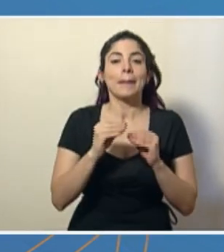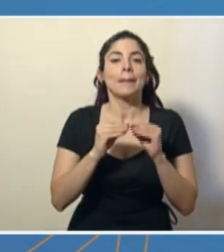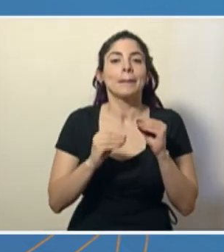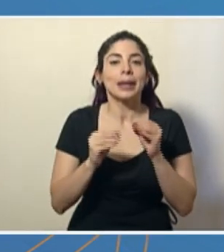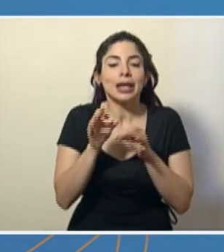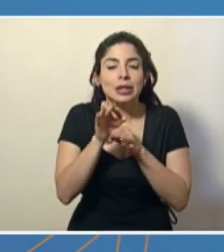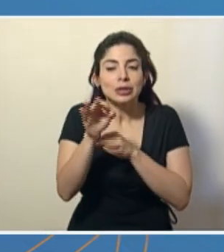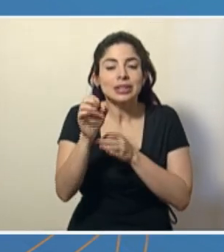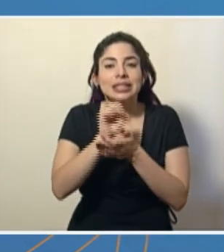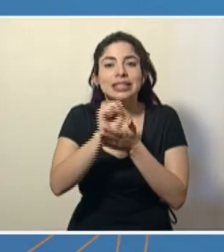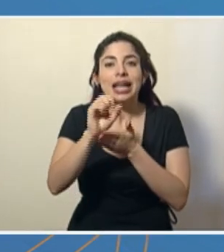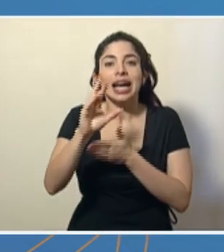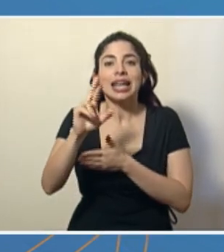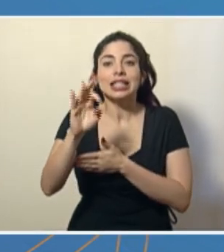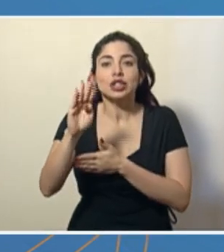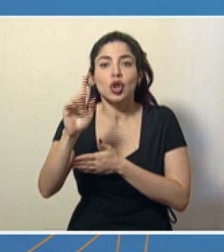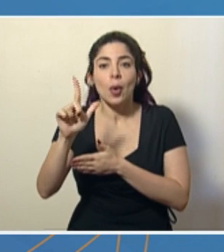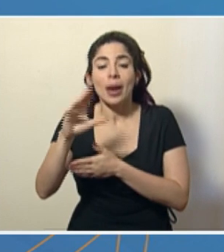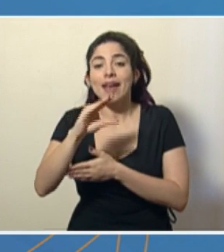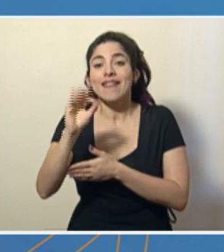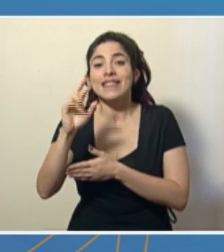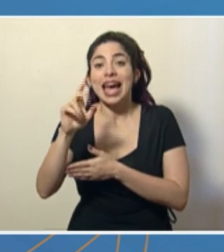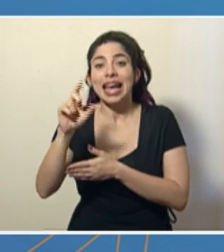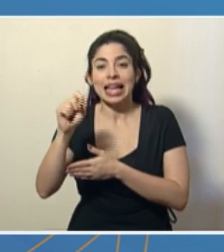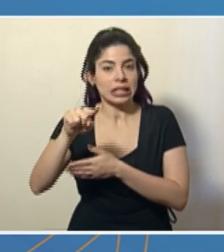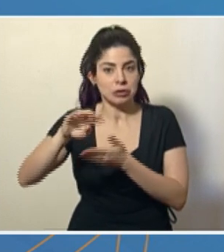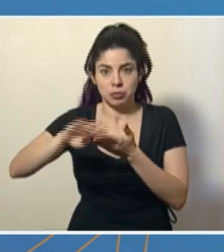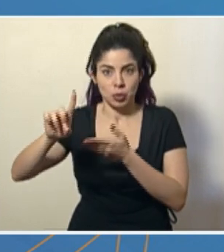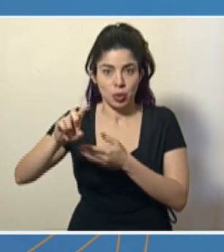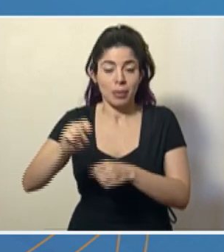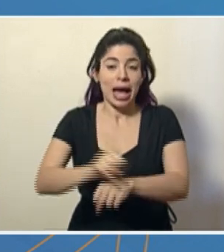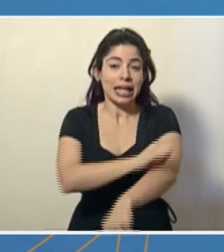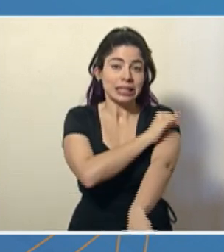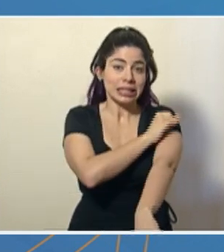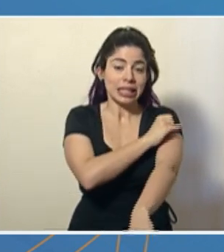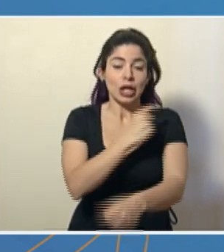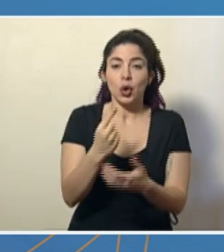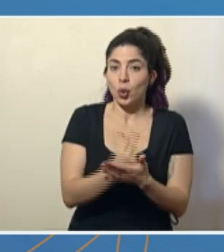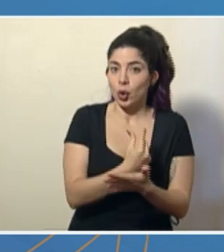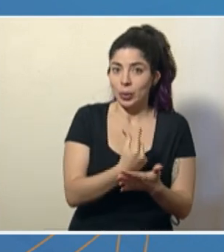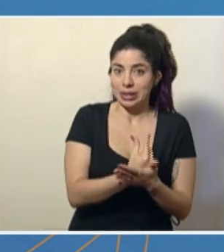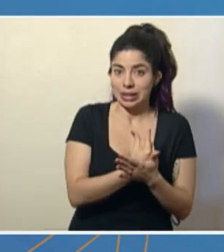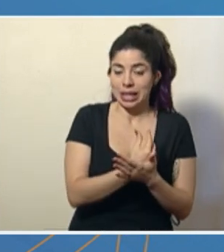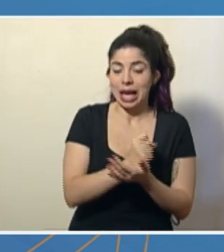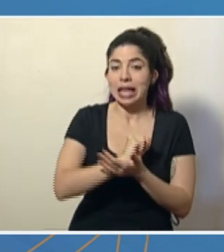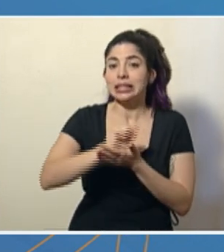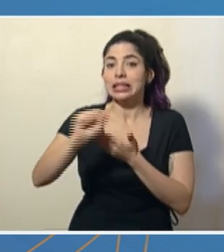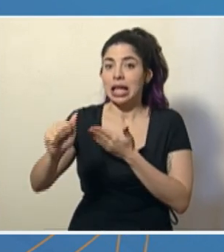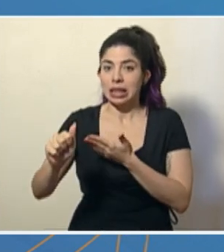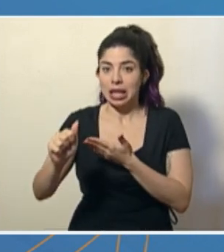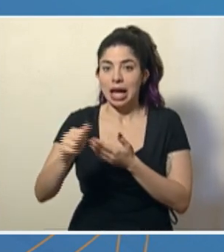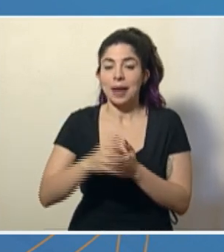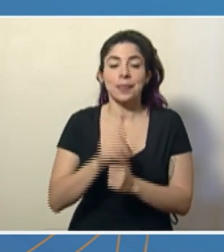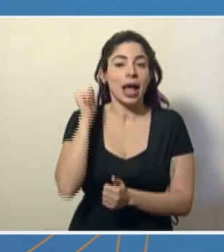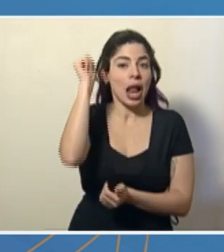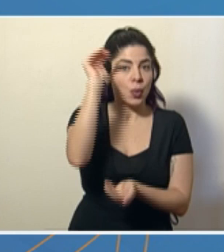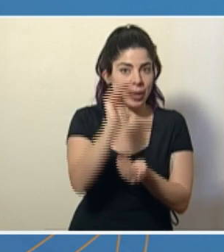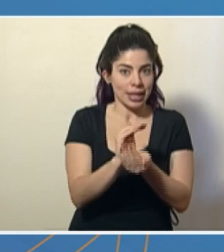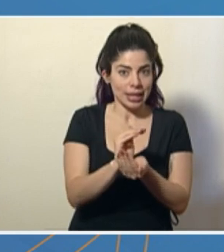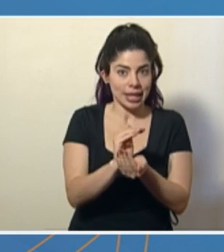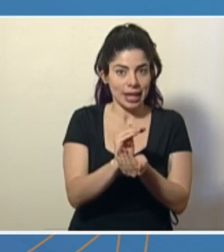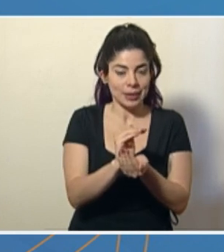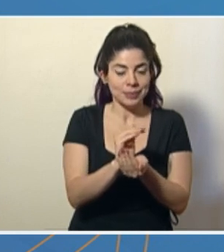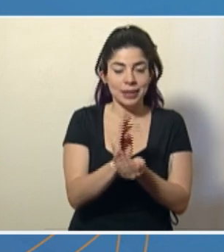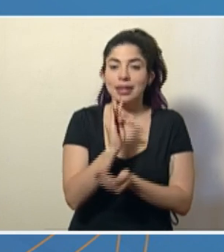los distritos de San Cristóbal y Frailes, Acerrí, Goicoechea, Santa Ana,